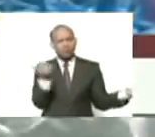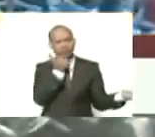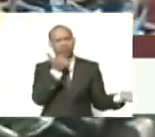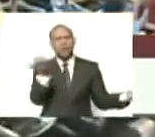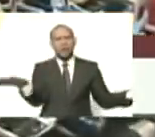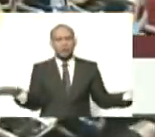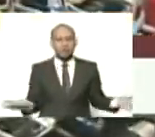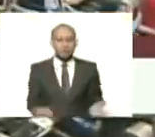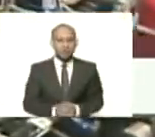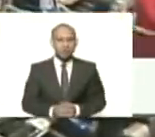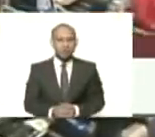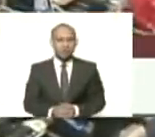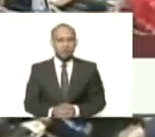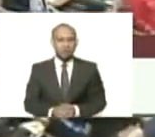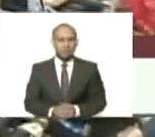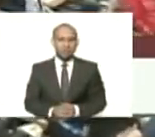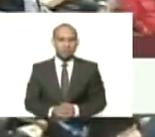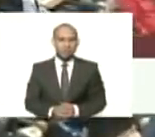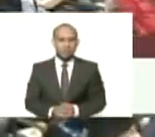Mira que...